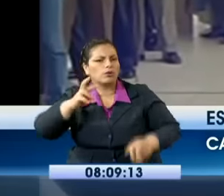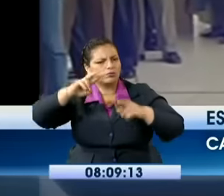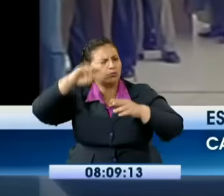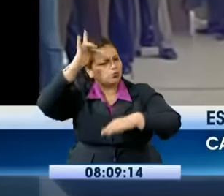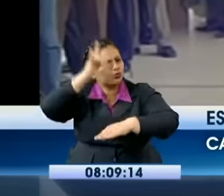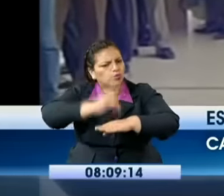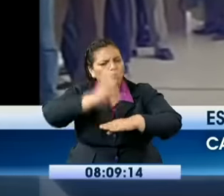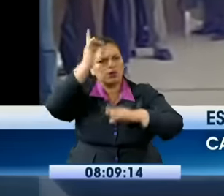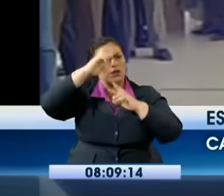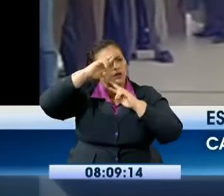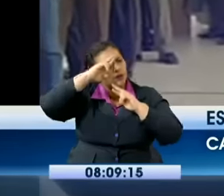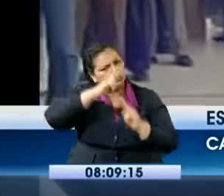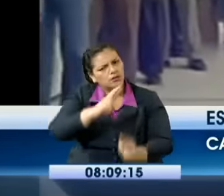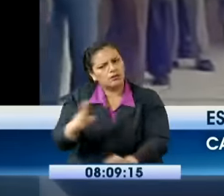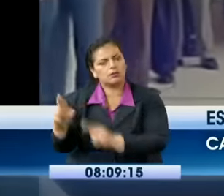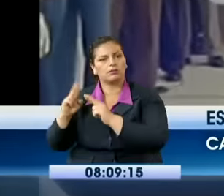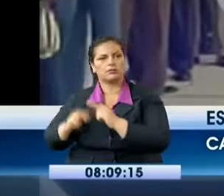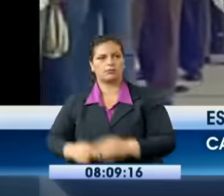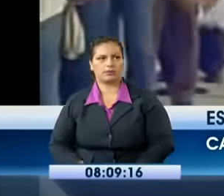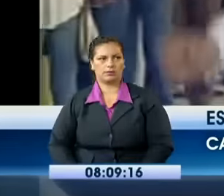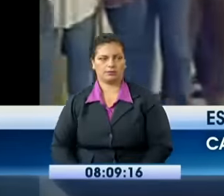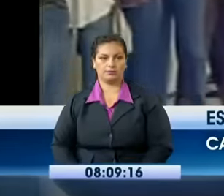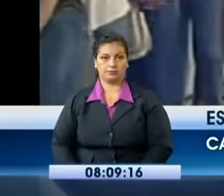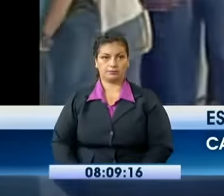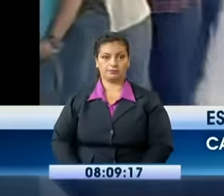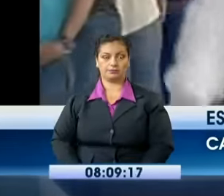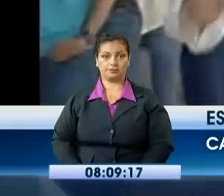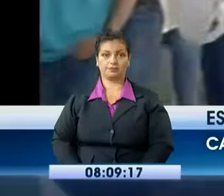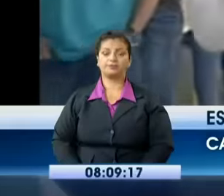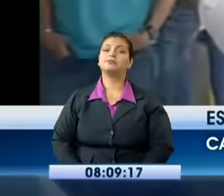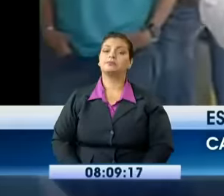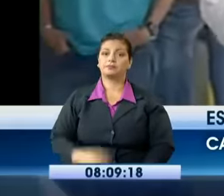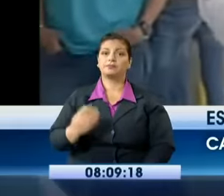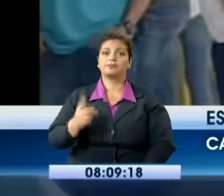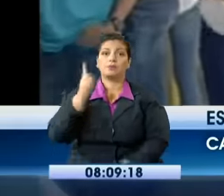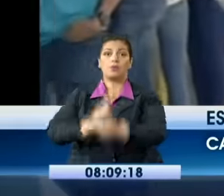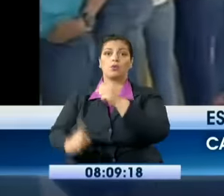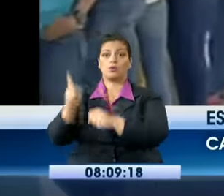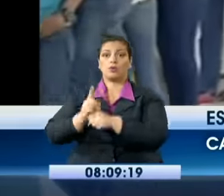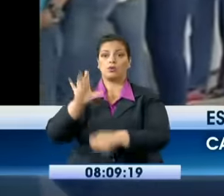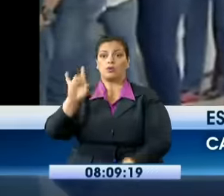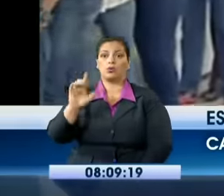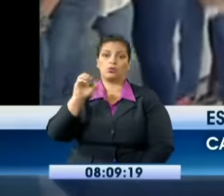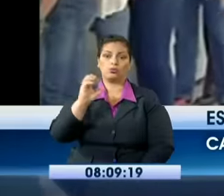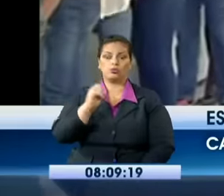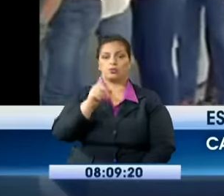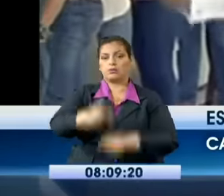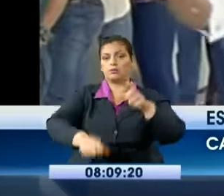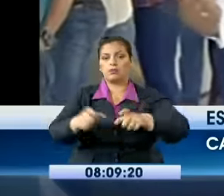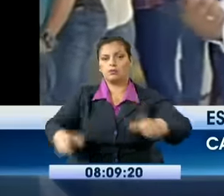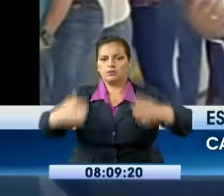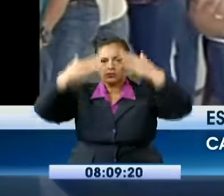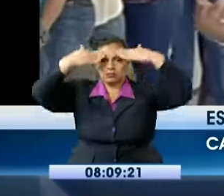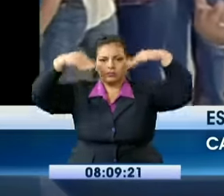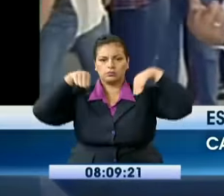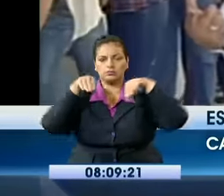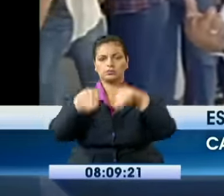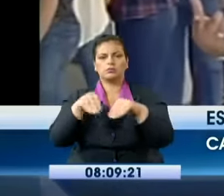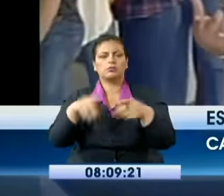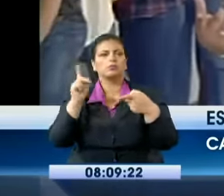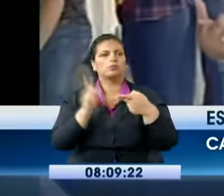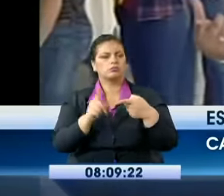este trabajo más o menos desde el año pasado. Se ha capacitado a unas 850 personas, entre conductores, choferes y personal